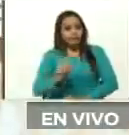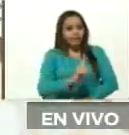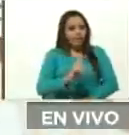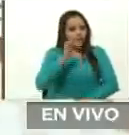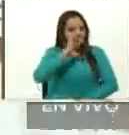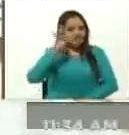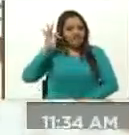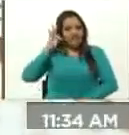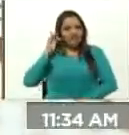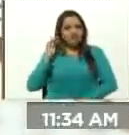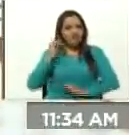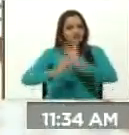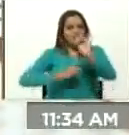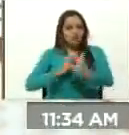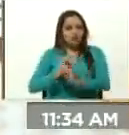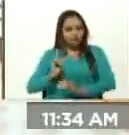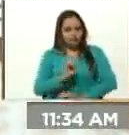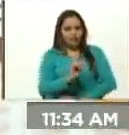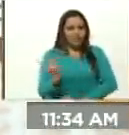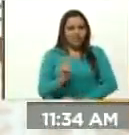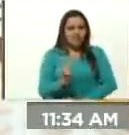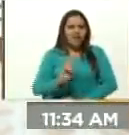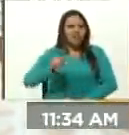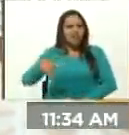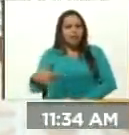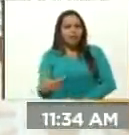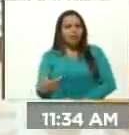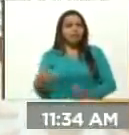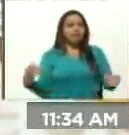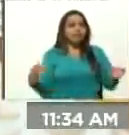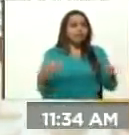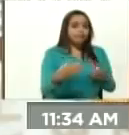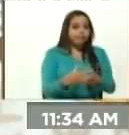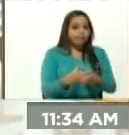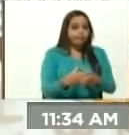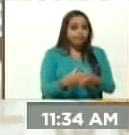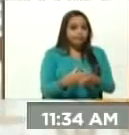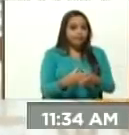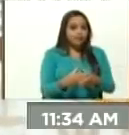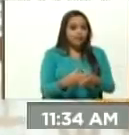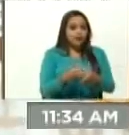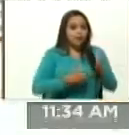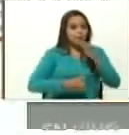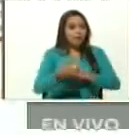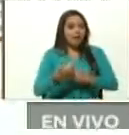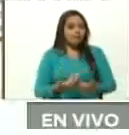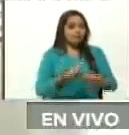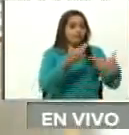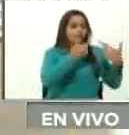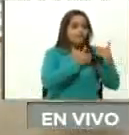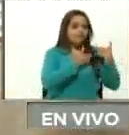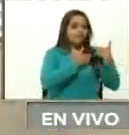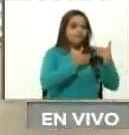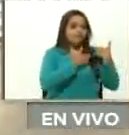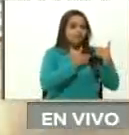nuestro país y tras reunirse con las más altas autoridades del